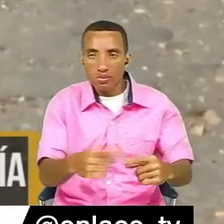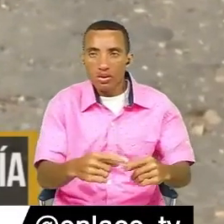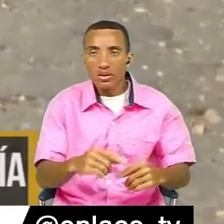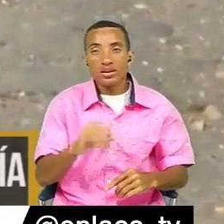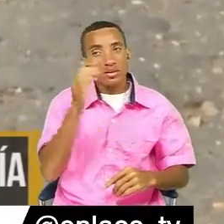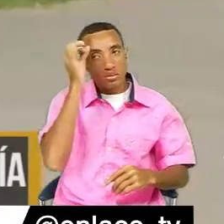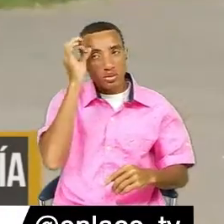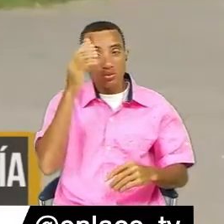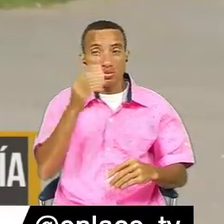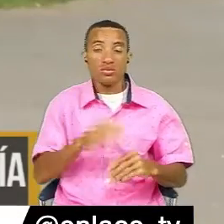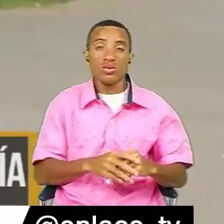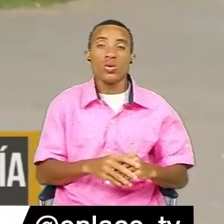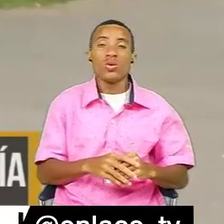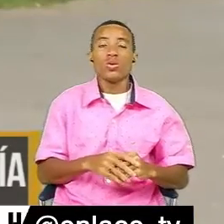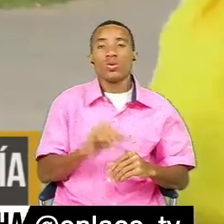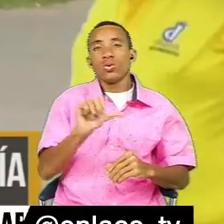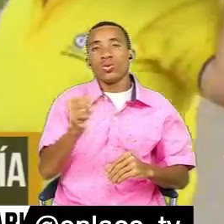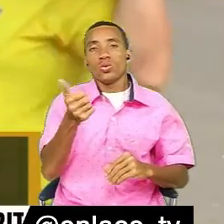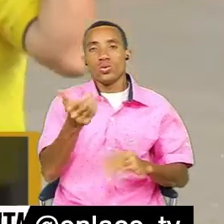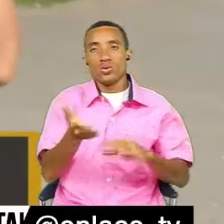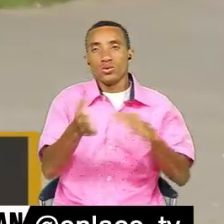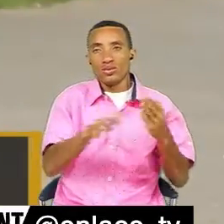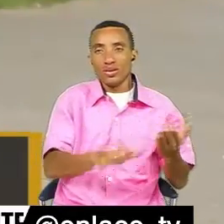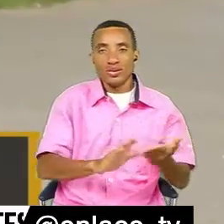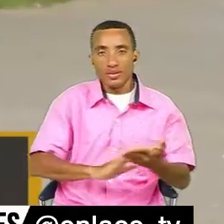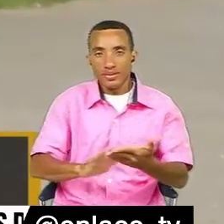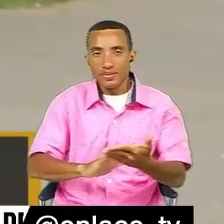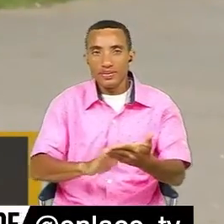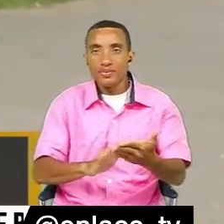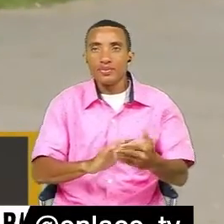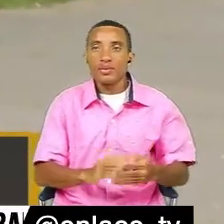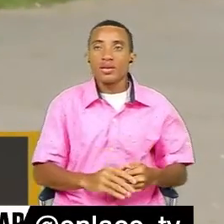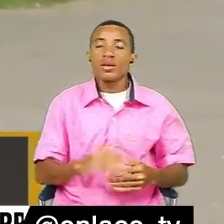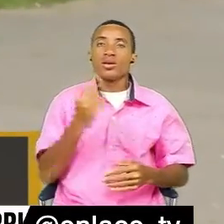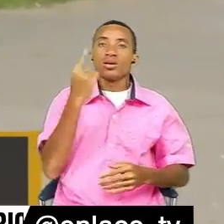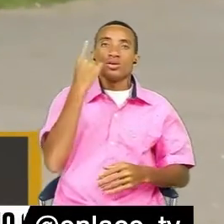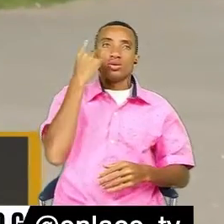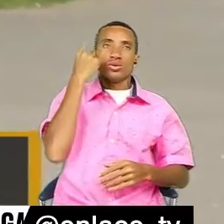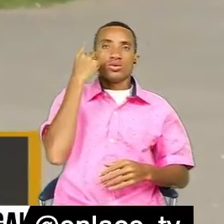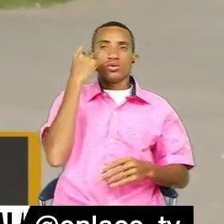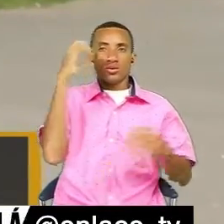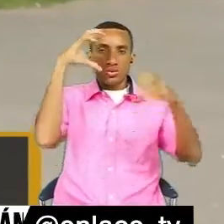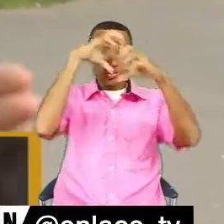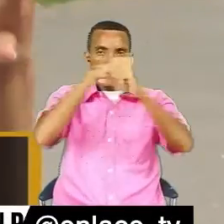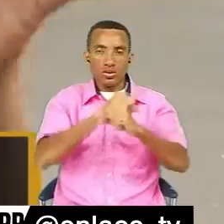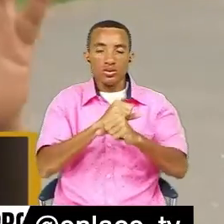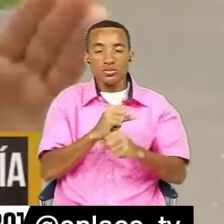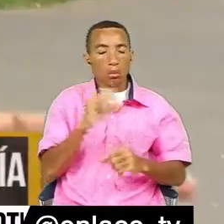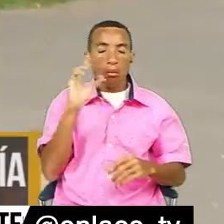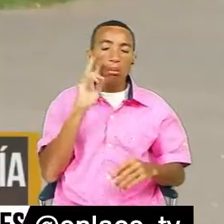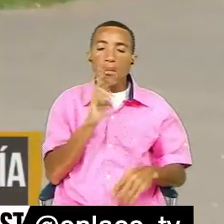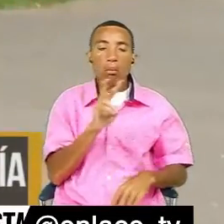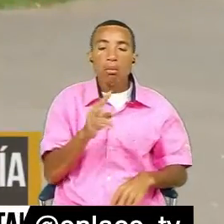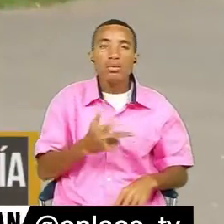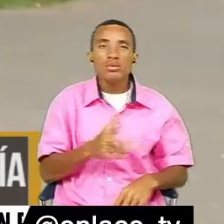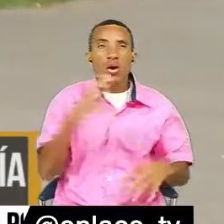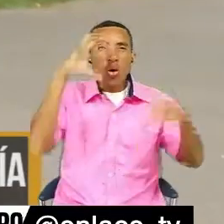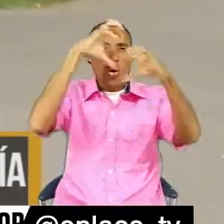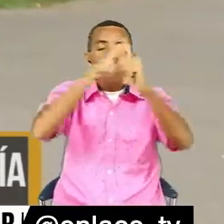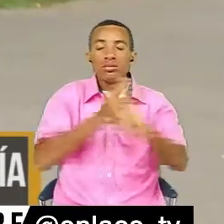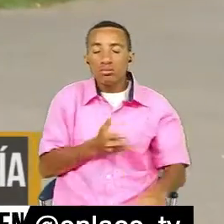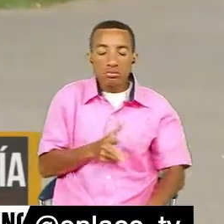no lo arreglan. Porque esto, toda la, mira, de noche un señor ahí, pumpa, no vio el hueco, venía, pues estaba la vía oscura y venía